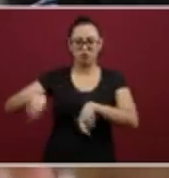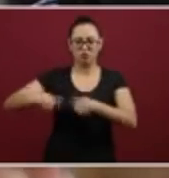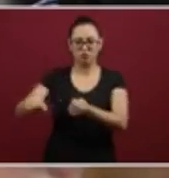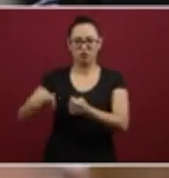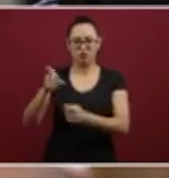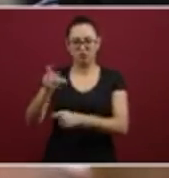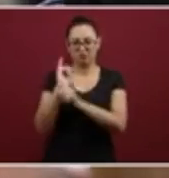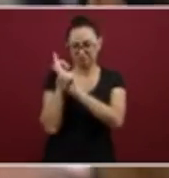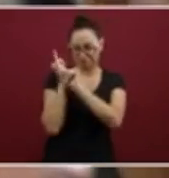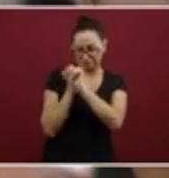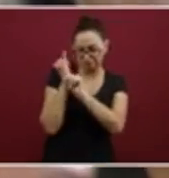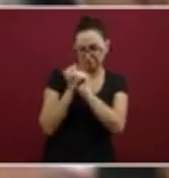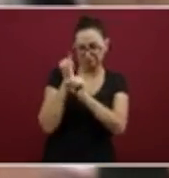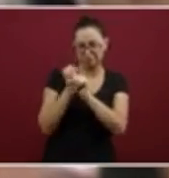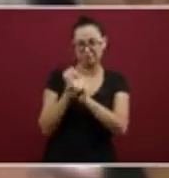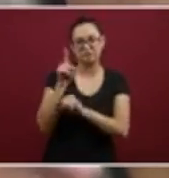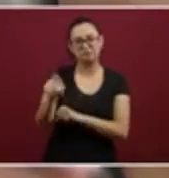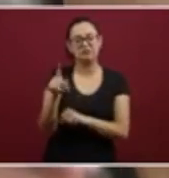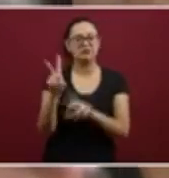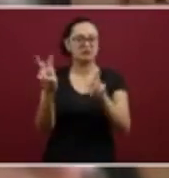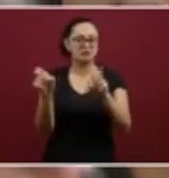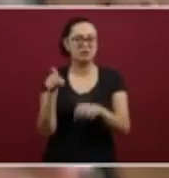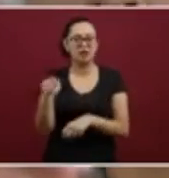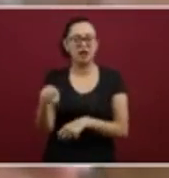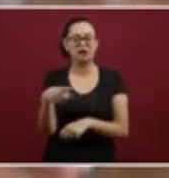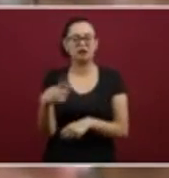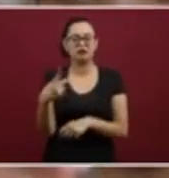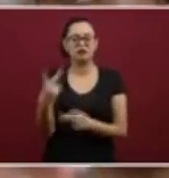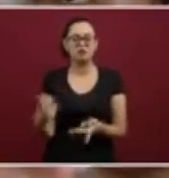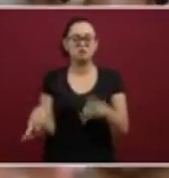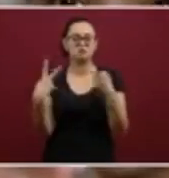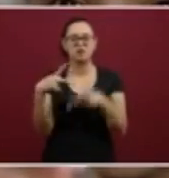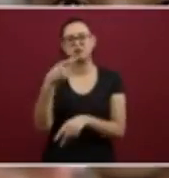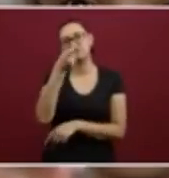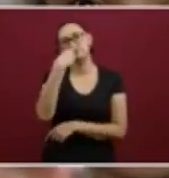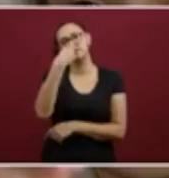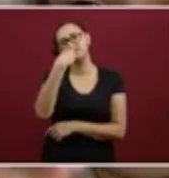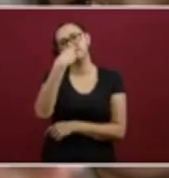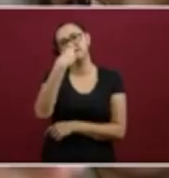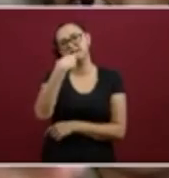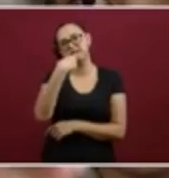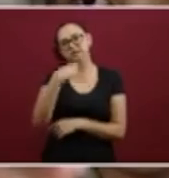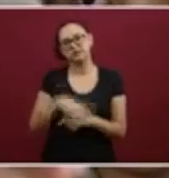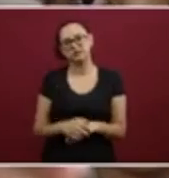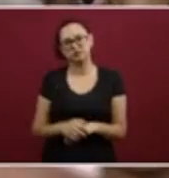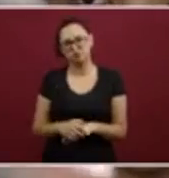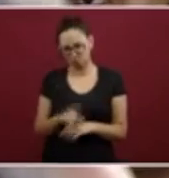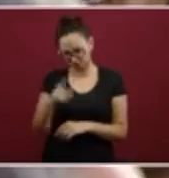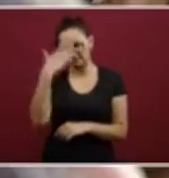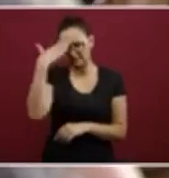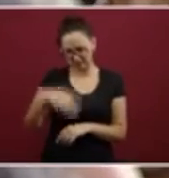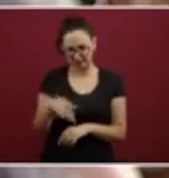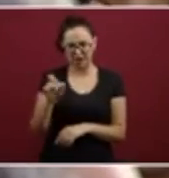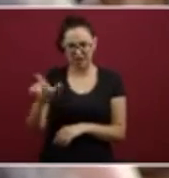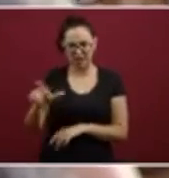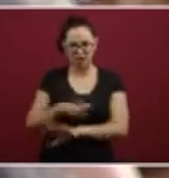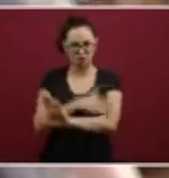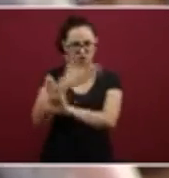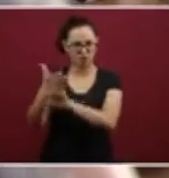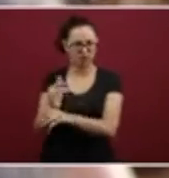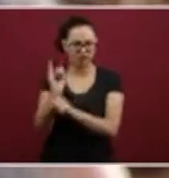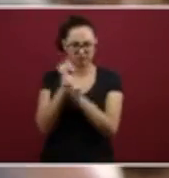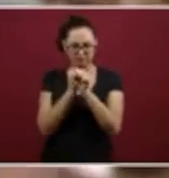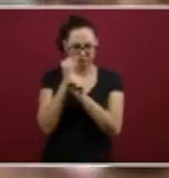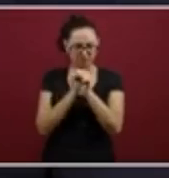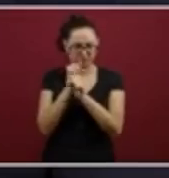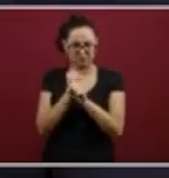que ver con lo que usted ha platicado muchas veces aquí, la venta de medicinas. ¿Usted está enterado de esa investigación? ¿La